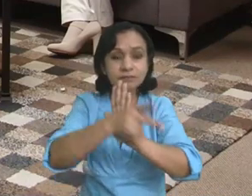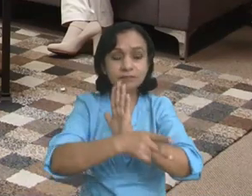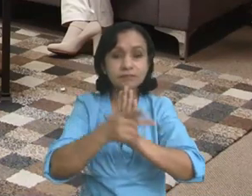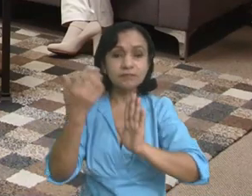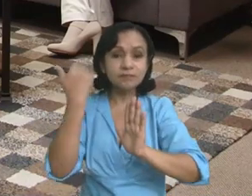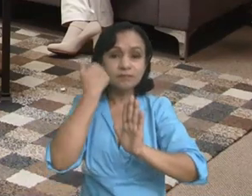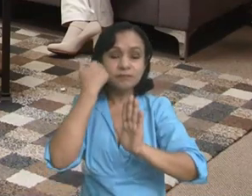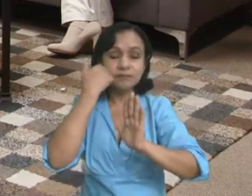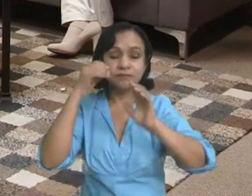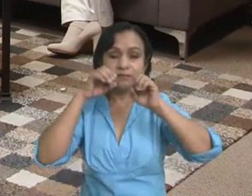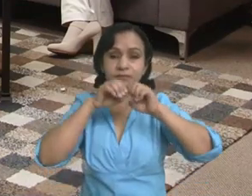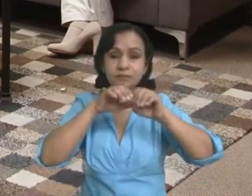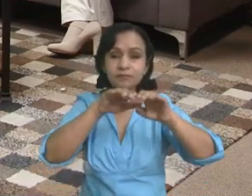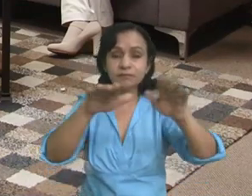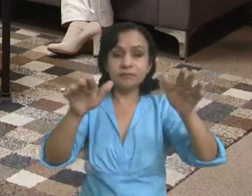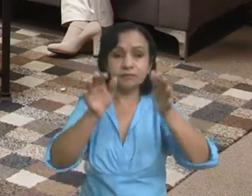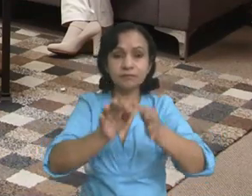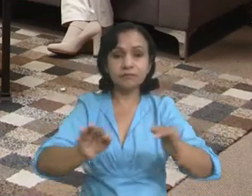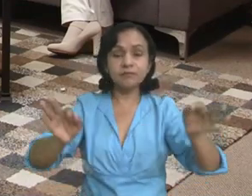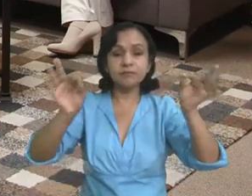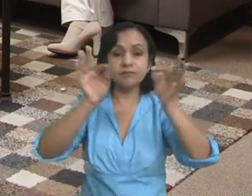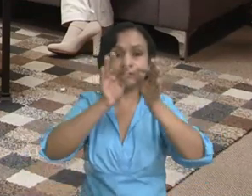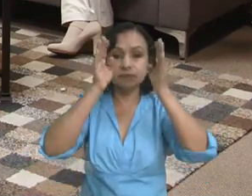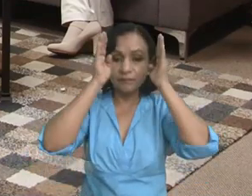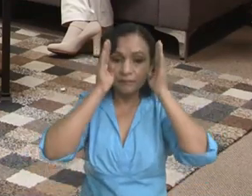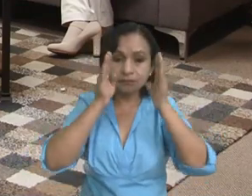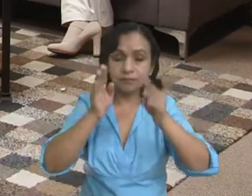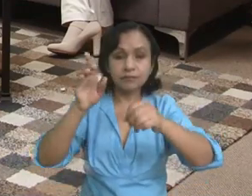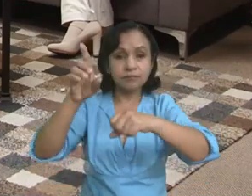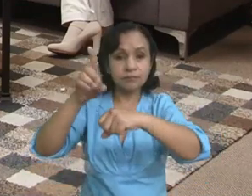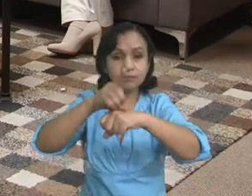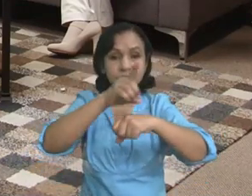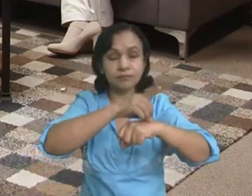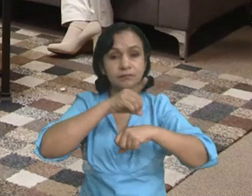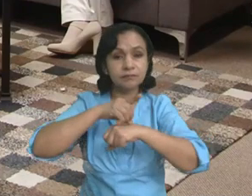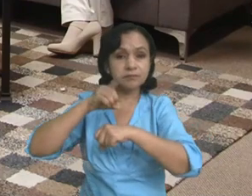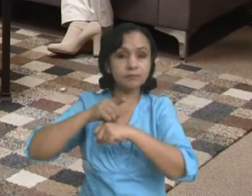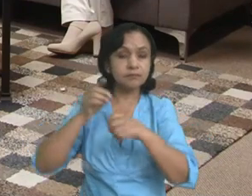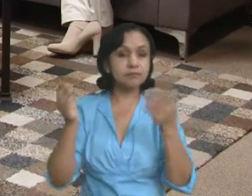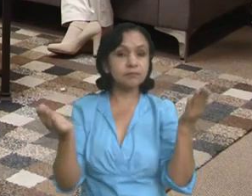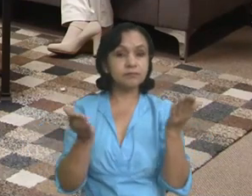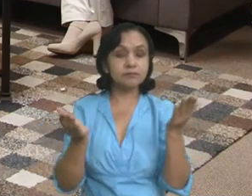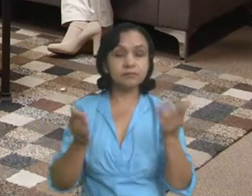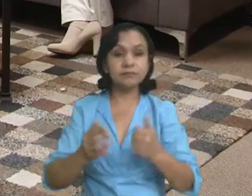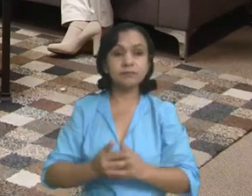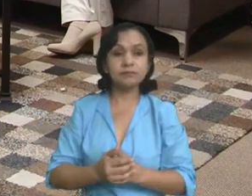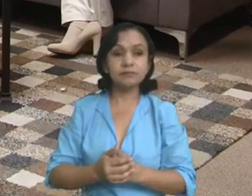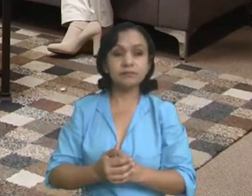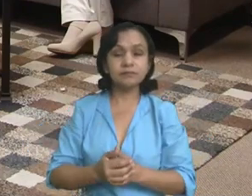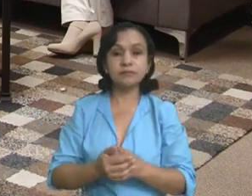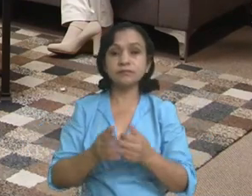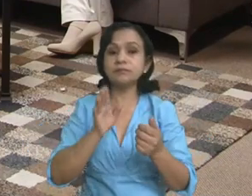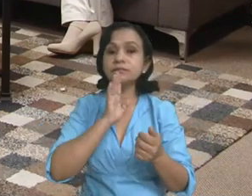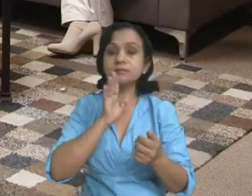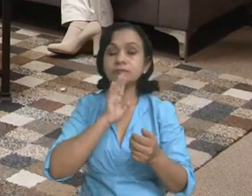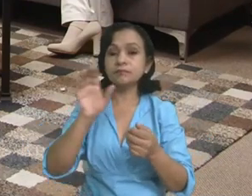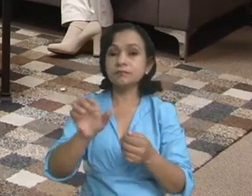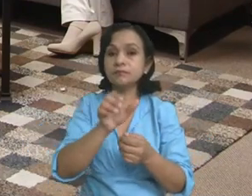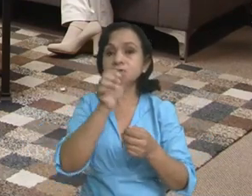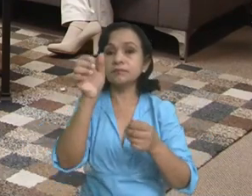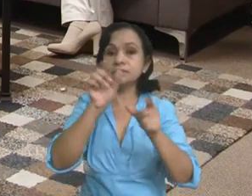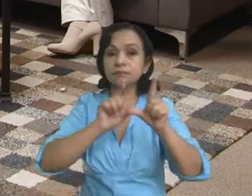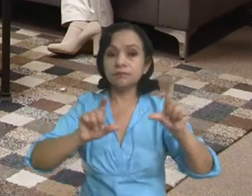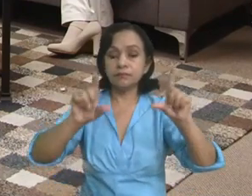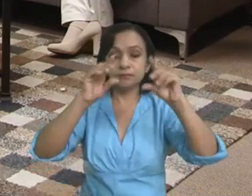pues la prioridad, ¿no?, es la atención médica, compartir tecnología, pero se expresa en otras áreas, lo hemos visto